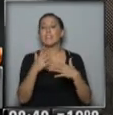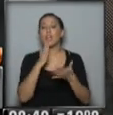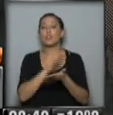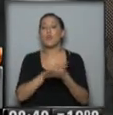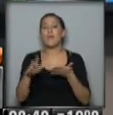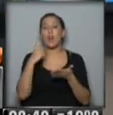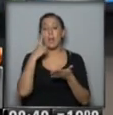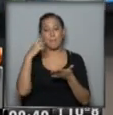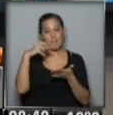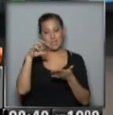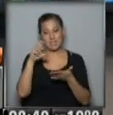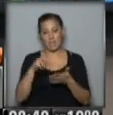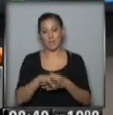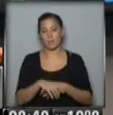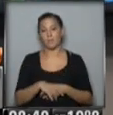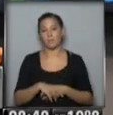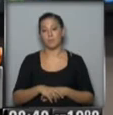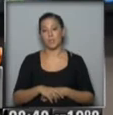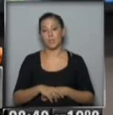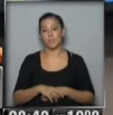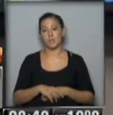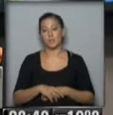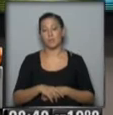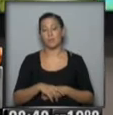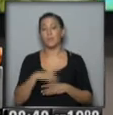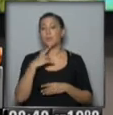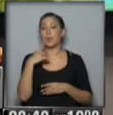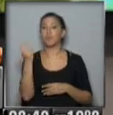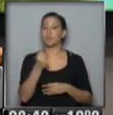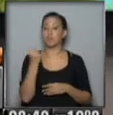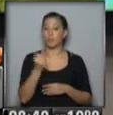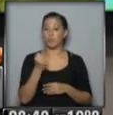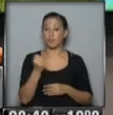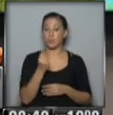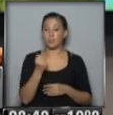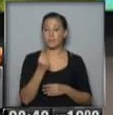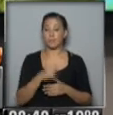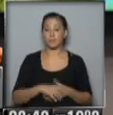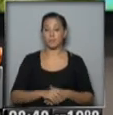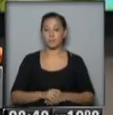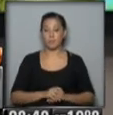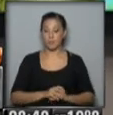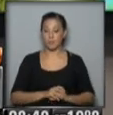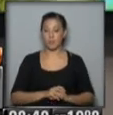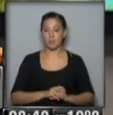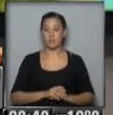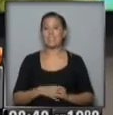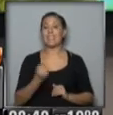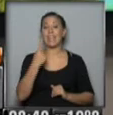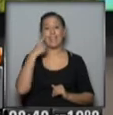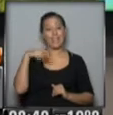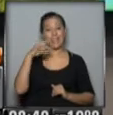ipc bueno como decía anteriormente es un aporte muy valioso que hacen al indec en